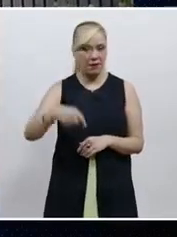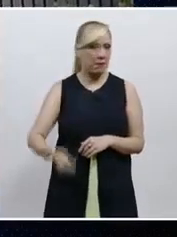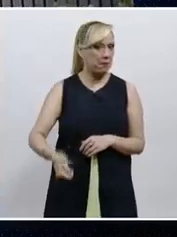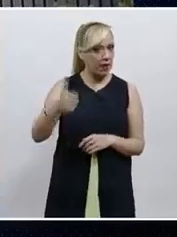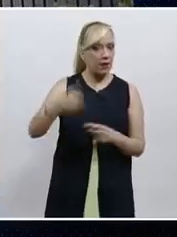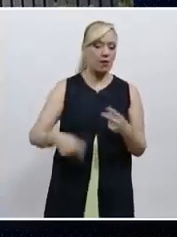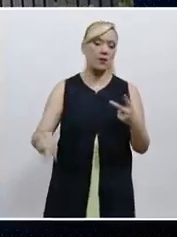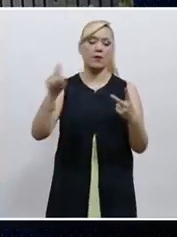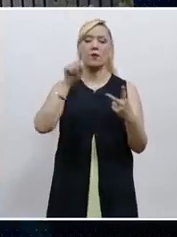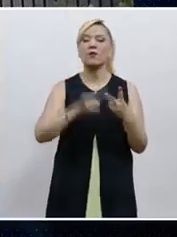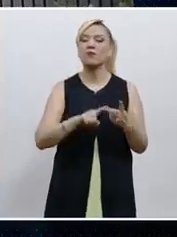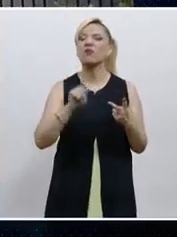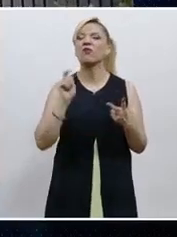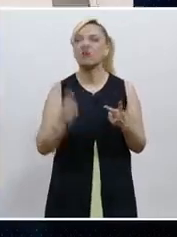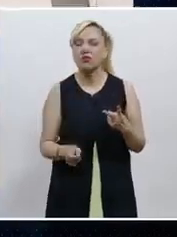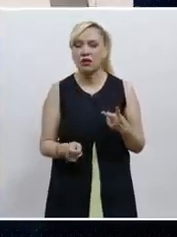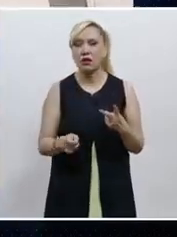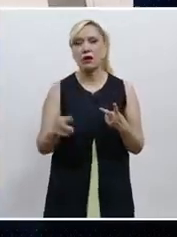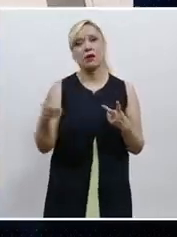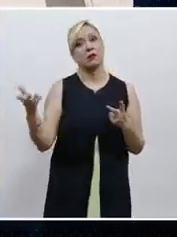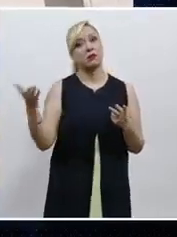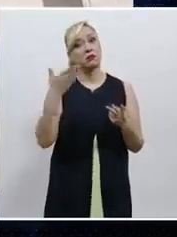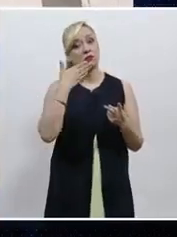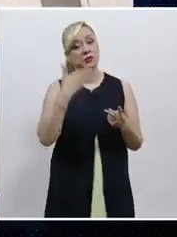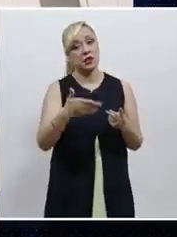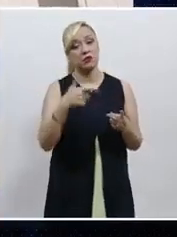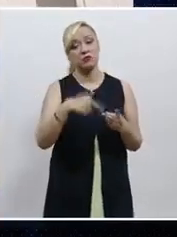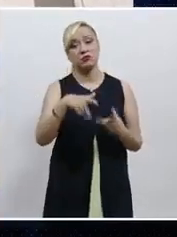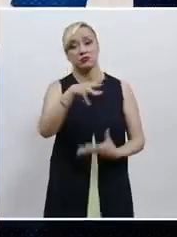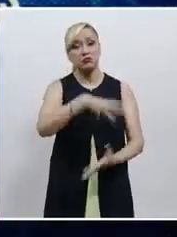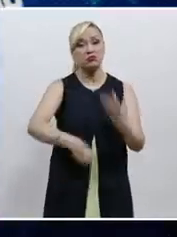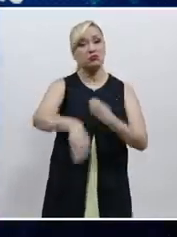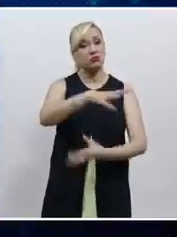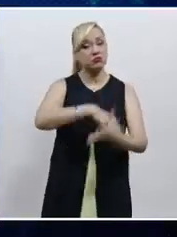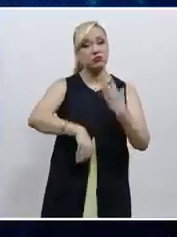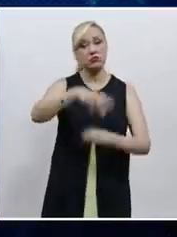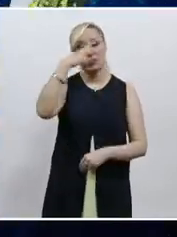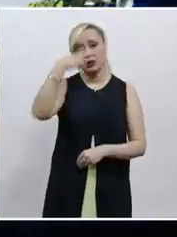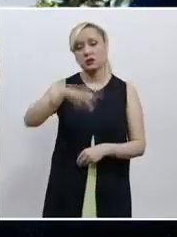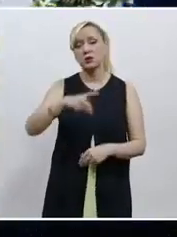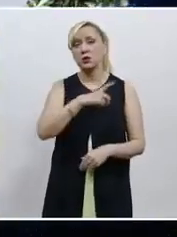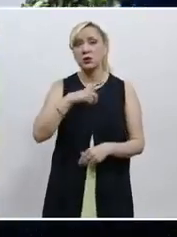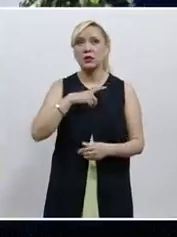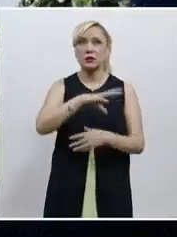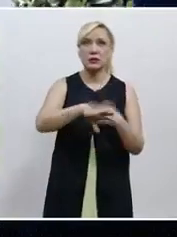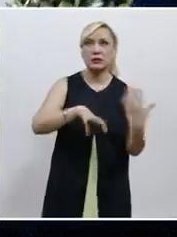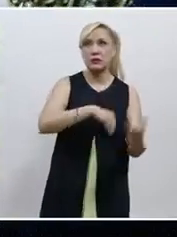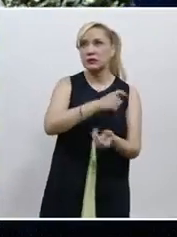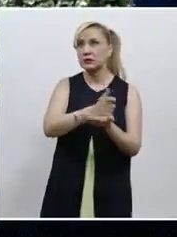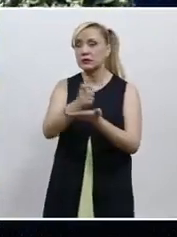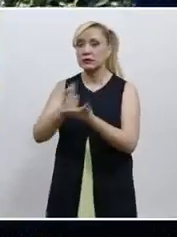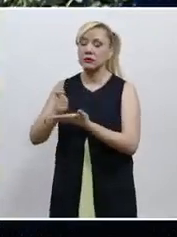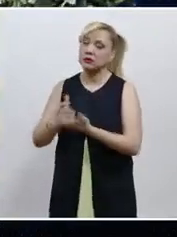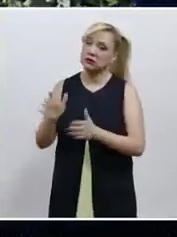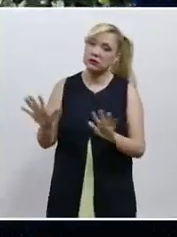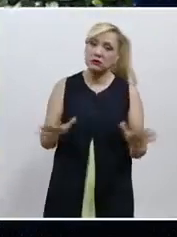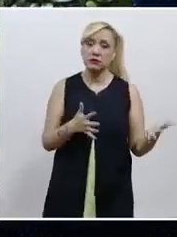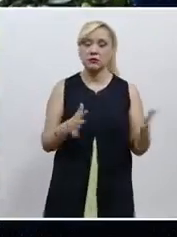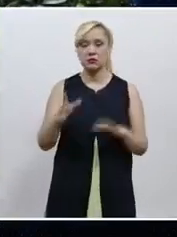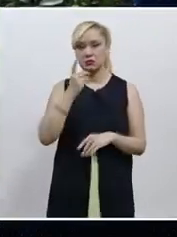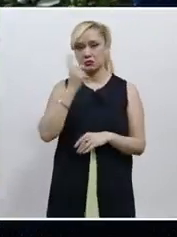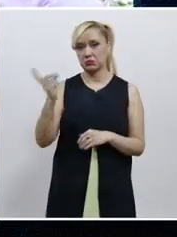el segundo reconocimiento fue por ser el bono soberano sustentable del año. La Procuraduría de Defensa del